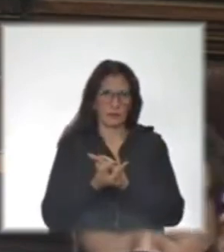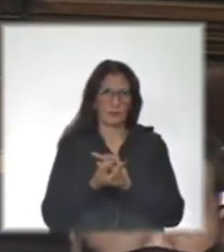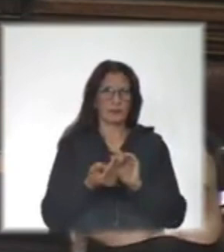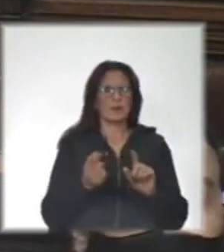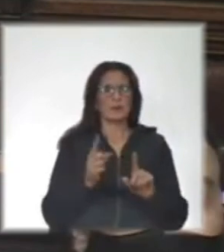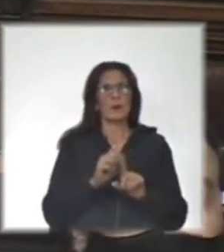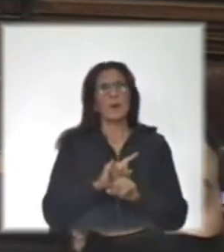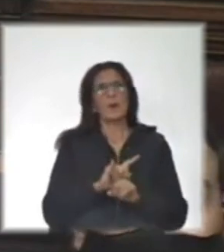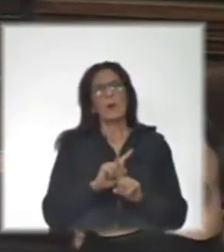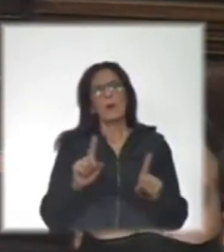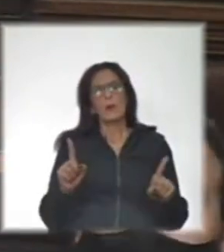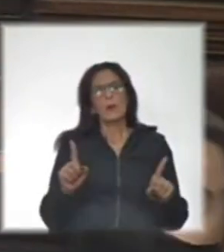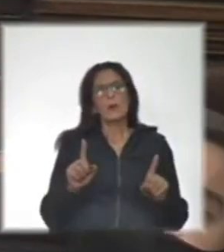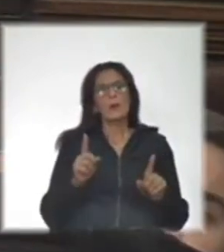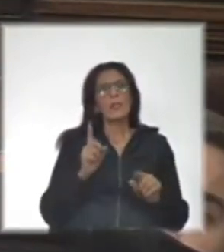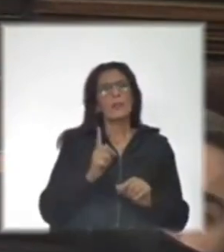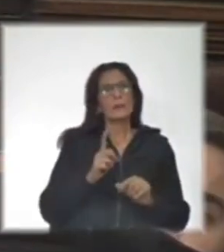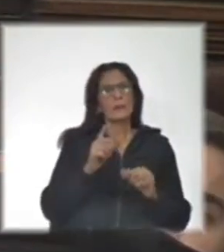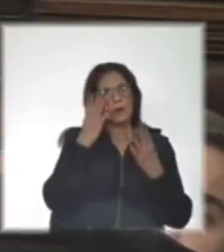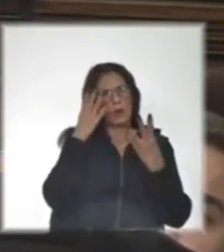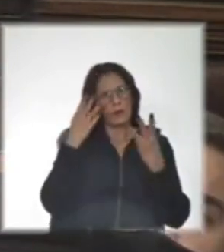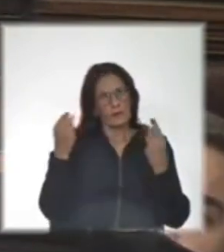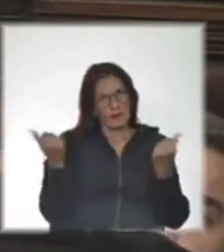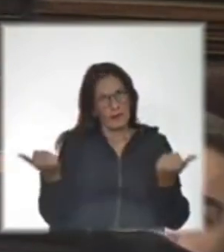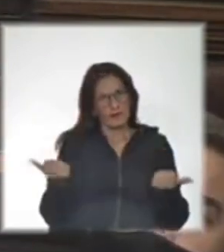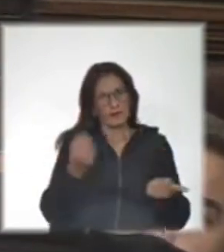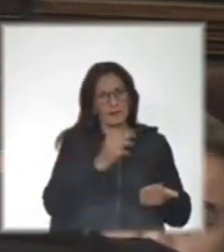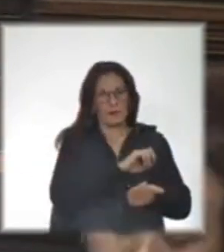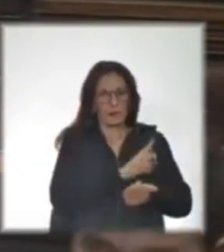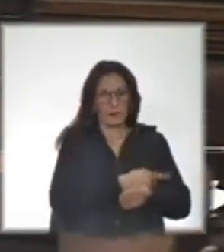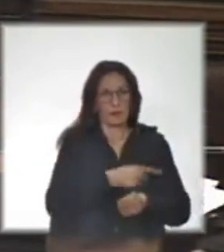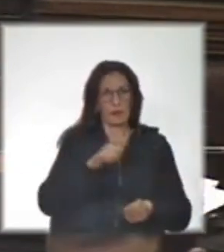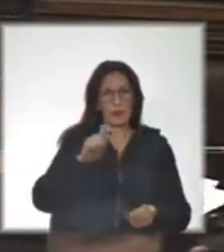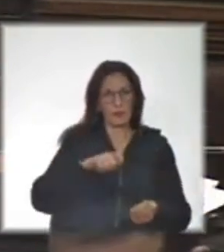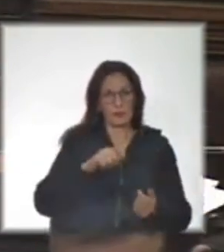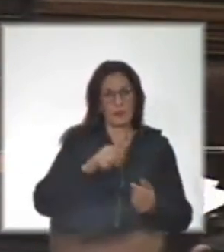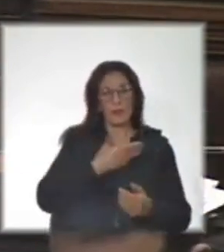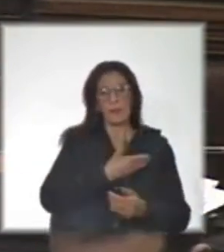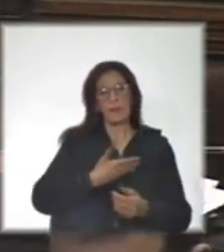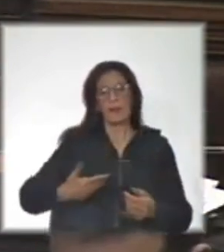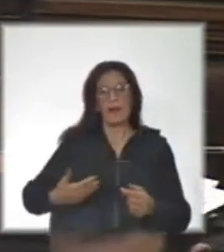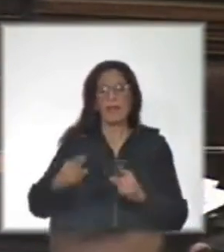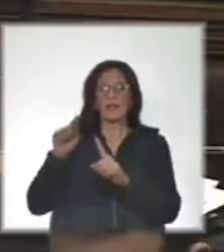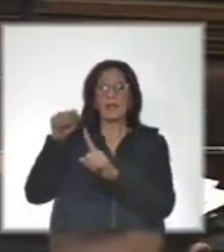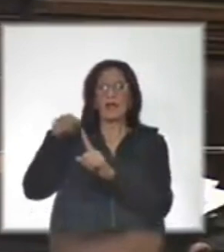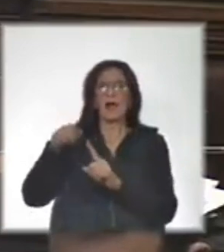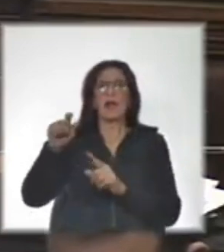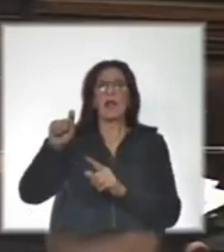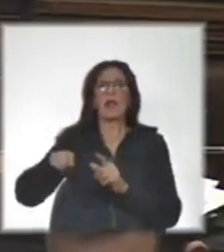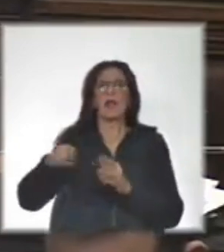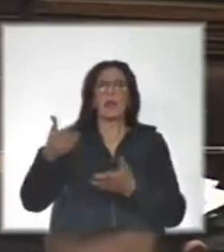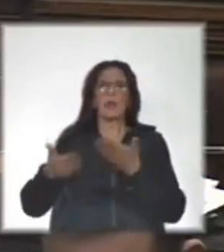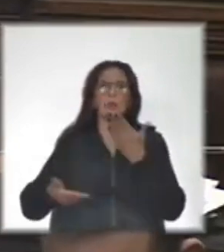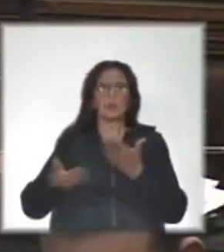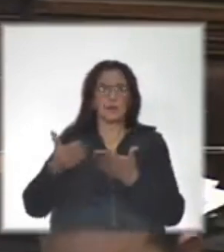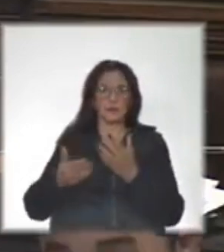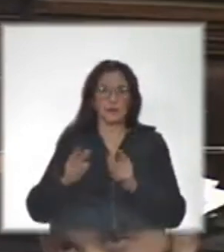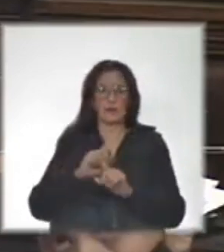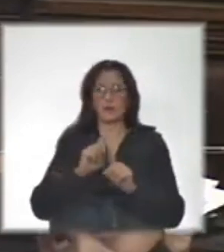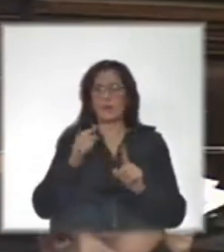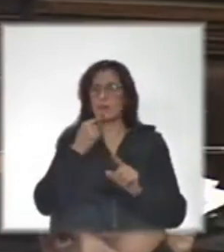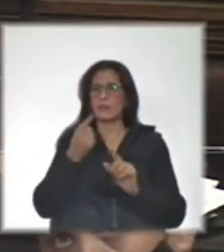No debe olvidarse que el Poder Judicial administra la justicia, no gobierna un país ni dicta